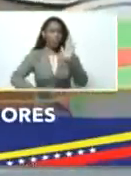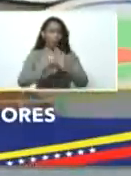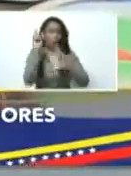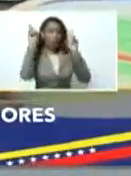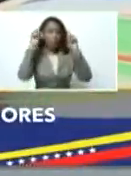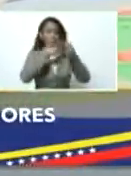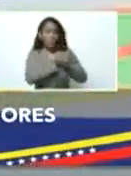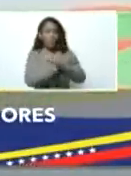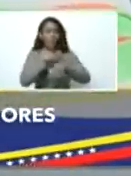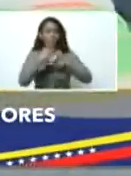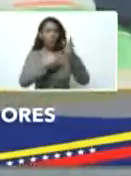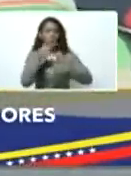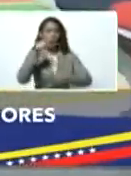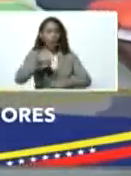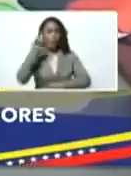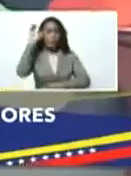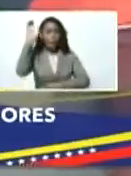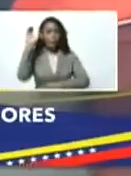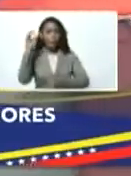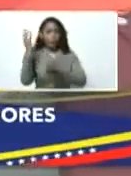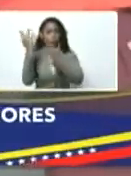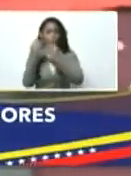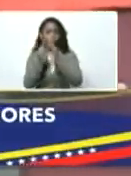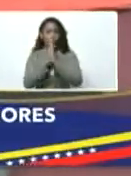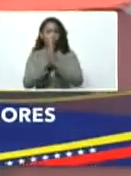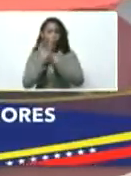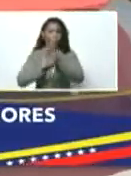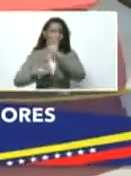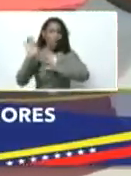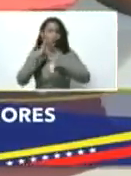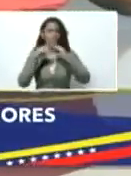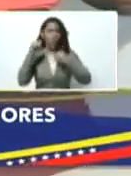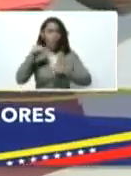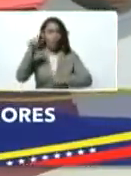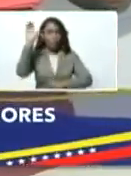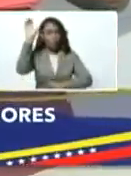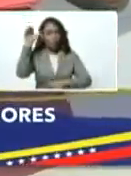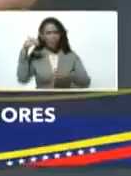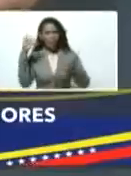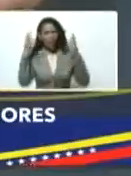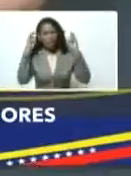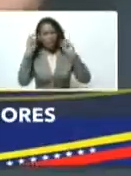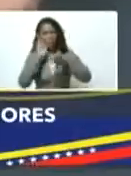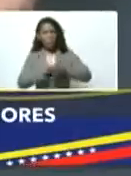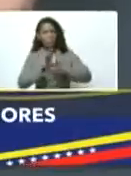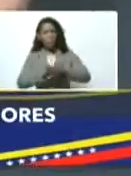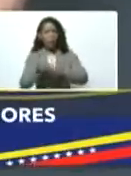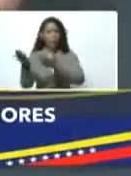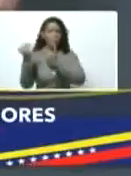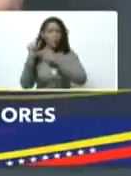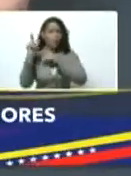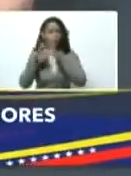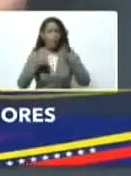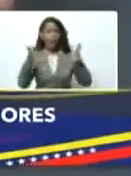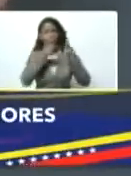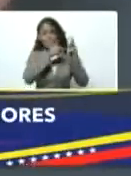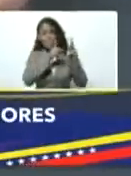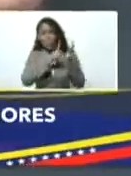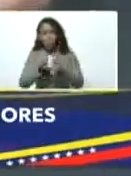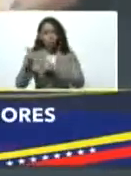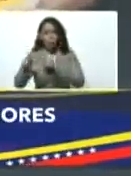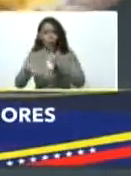nuevas fuerzas productivas de nuestro país. Román, por favor, explícanos a todo el país en qué ha consistido todo este apoyo de este gran programa del Banco de